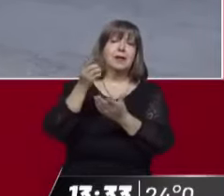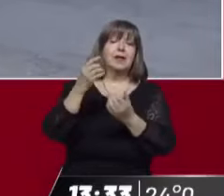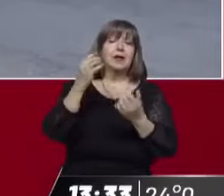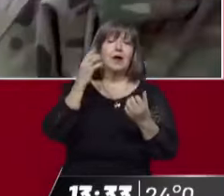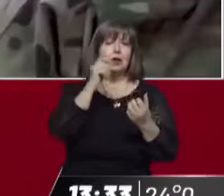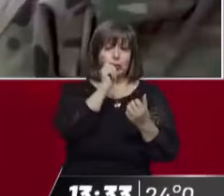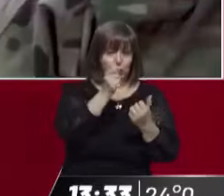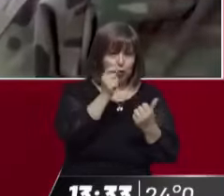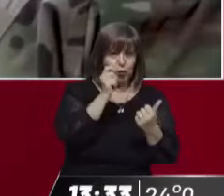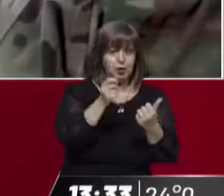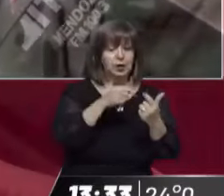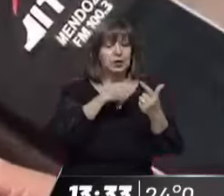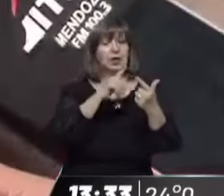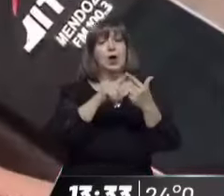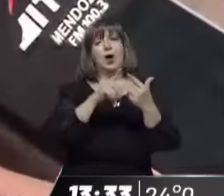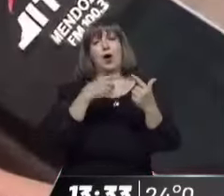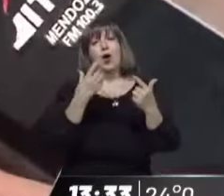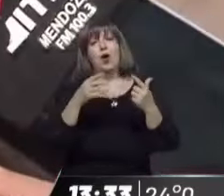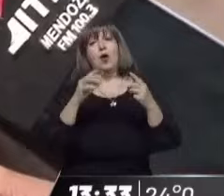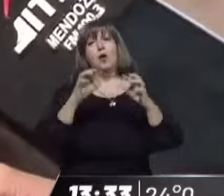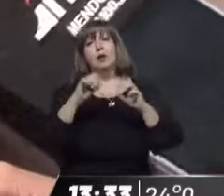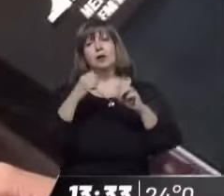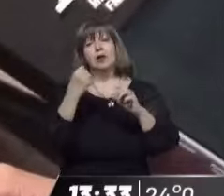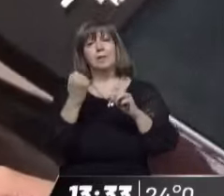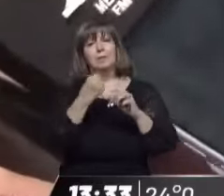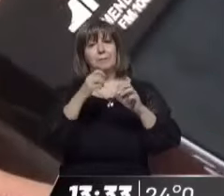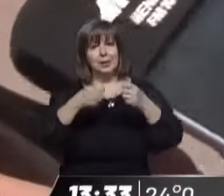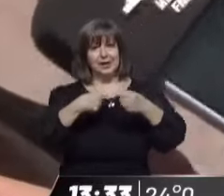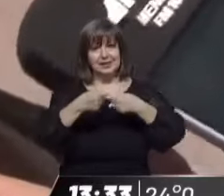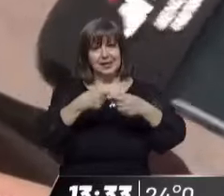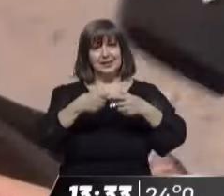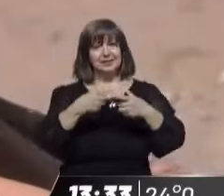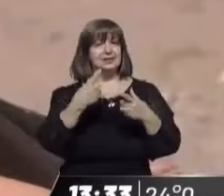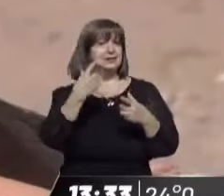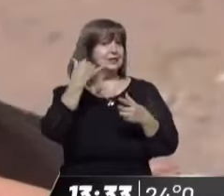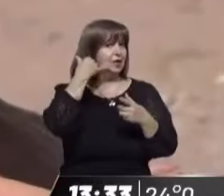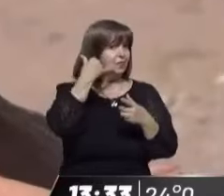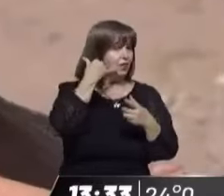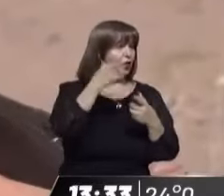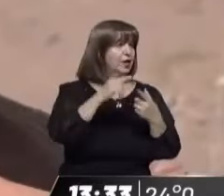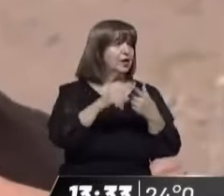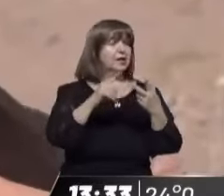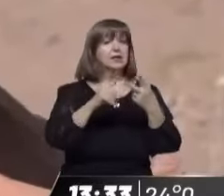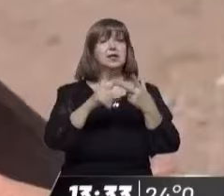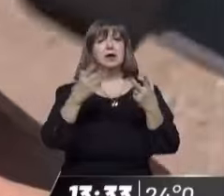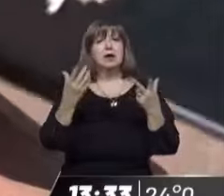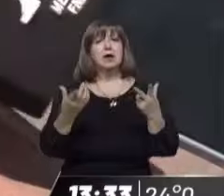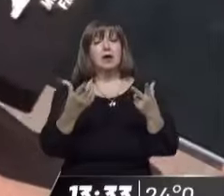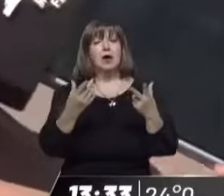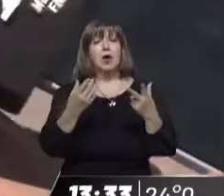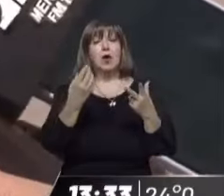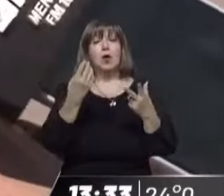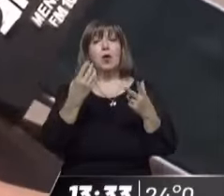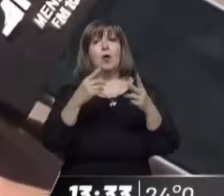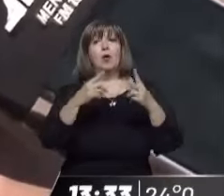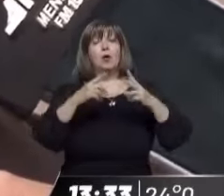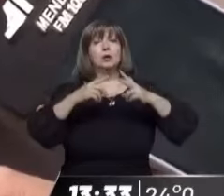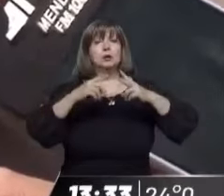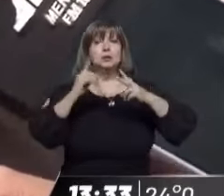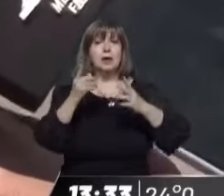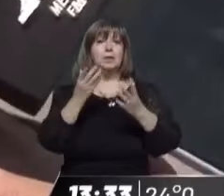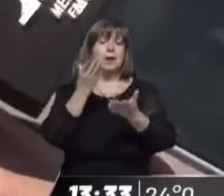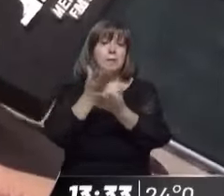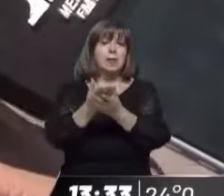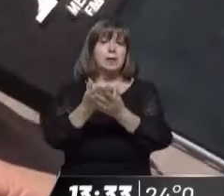Google o a las compañías grandes informáticas y a las compañías de teléfono, ¿no?, en los casos que se necesiten, los bloqueos, y en esto me refiero